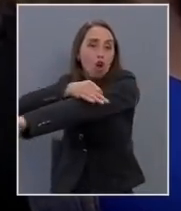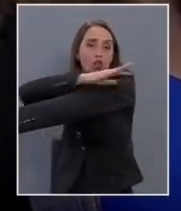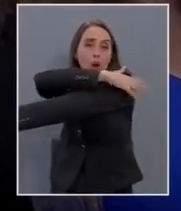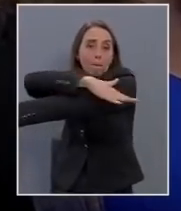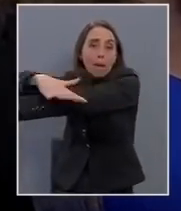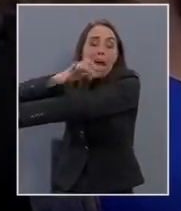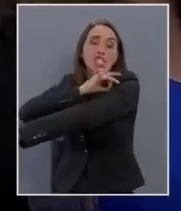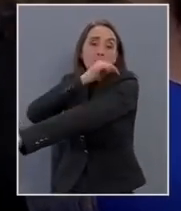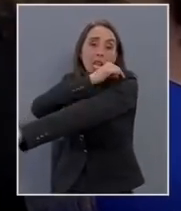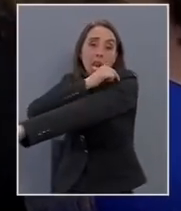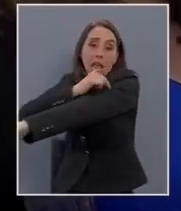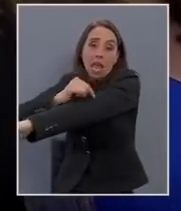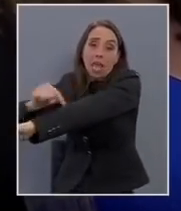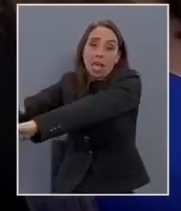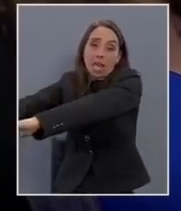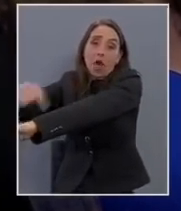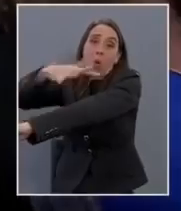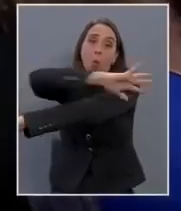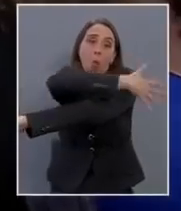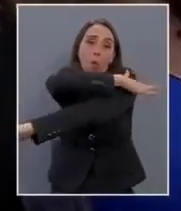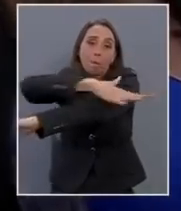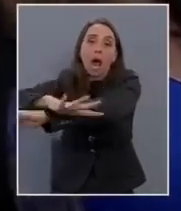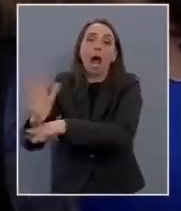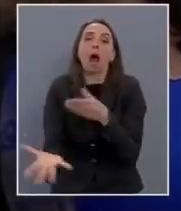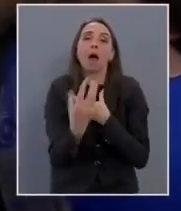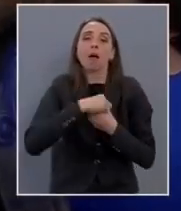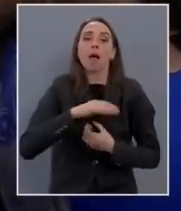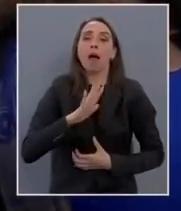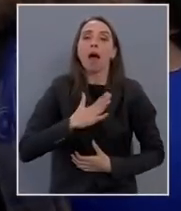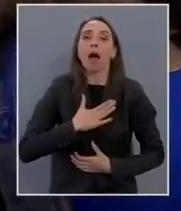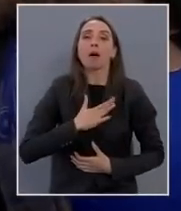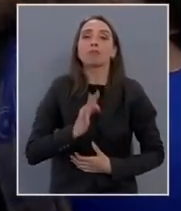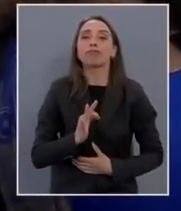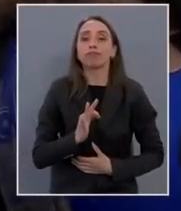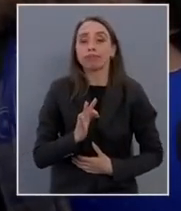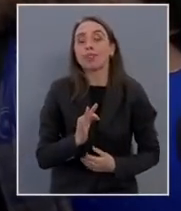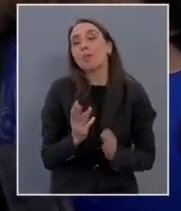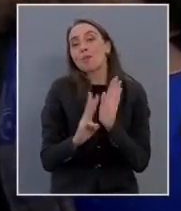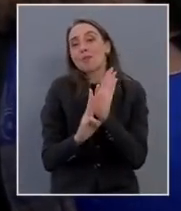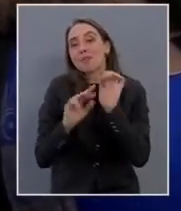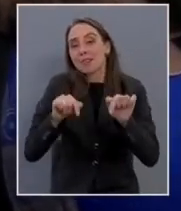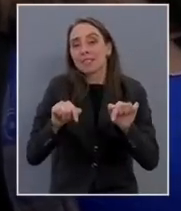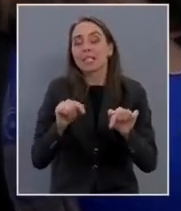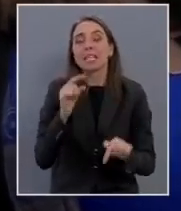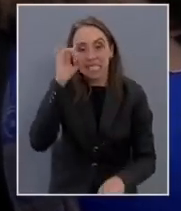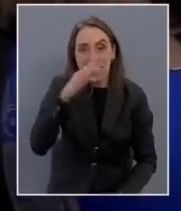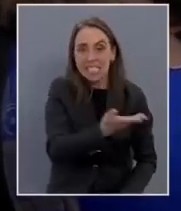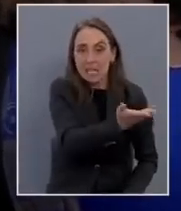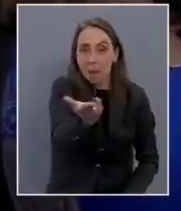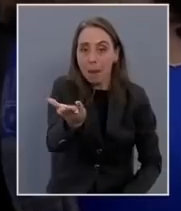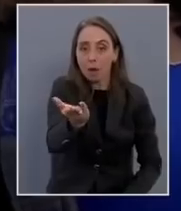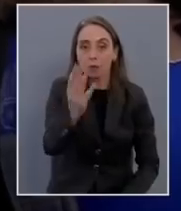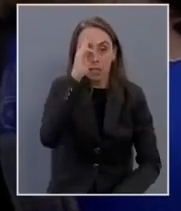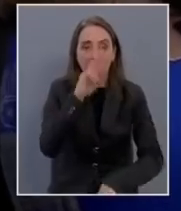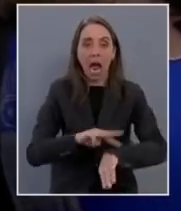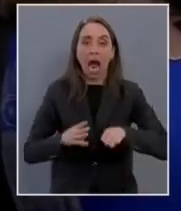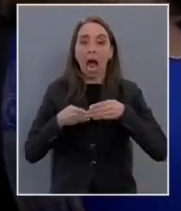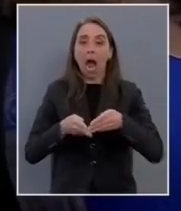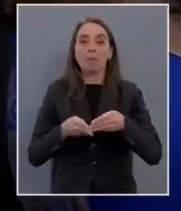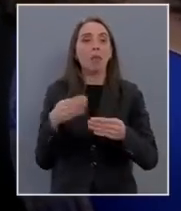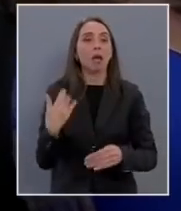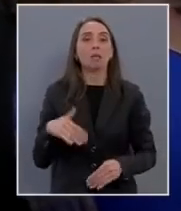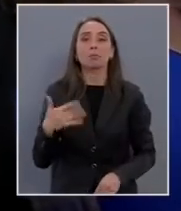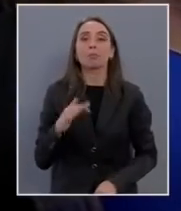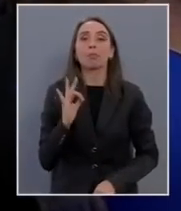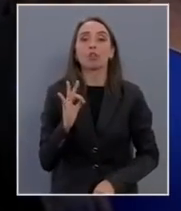un país cuya costa es parte de su esencia. Y quiero que sepan de que la Armada es esencial